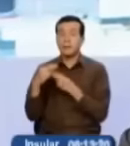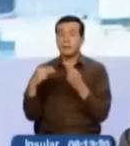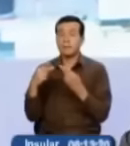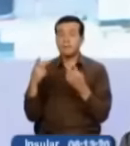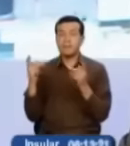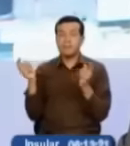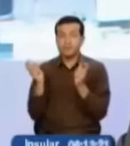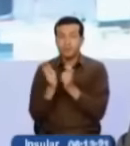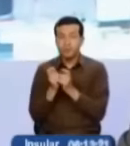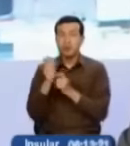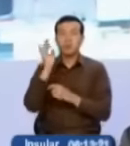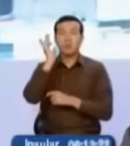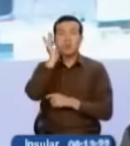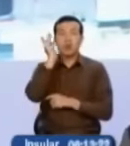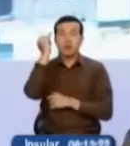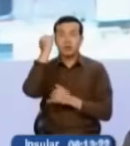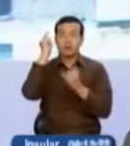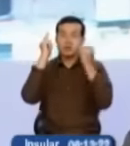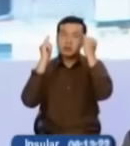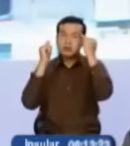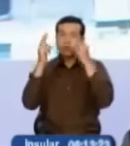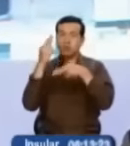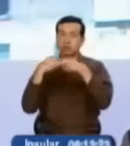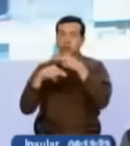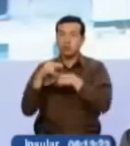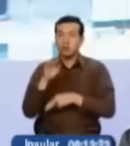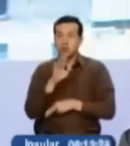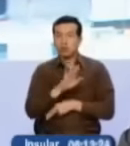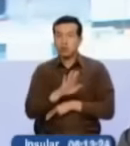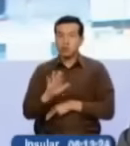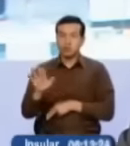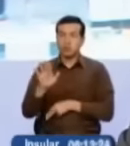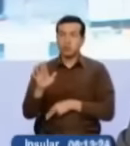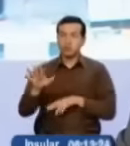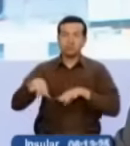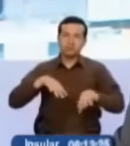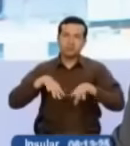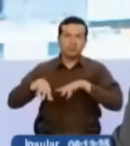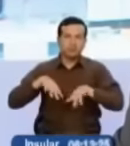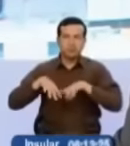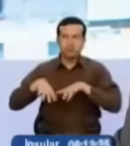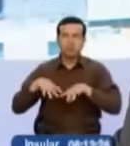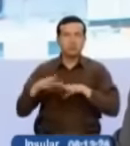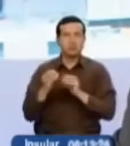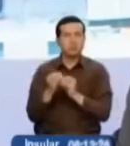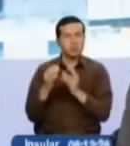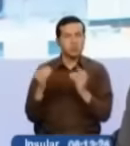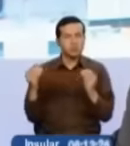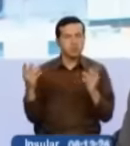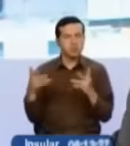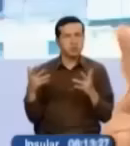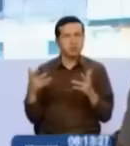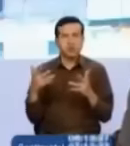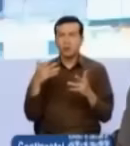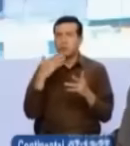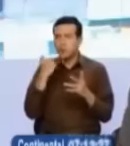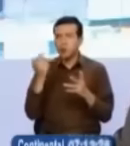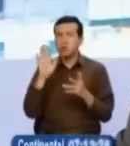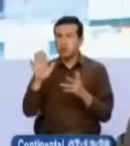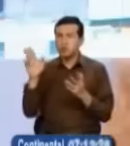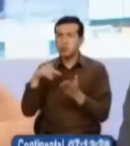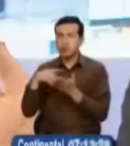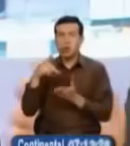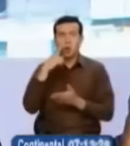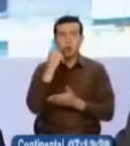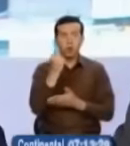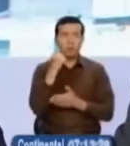menor, a las mujeres emprendedoras ampliamente dinámicas y que son mejor pagadoras que los